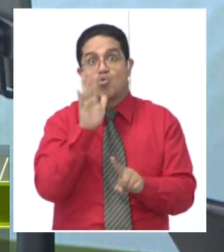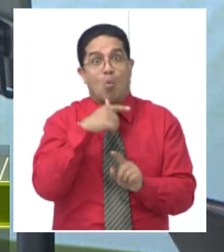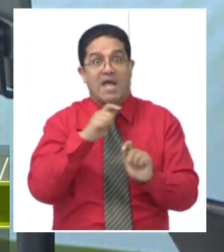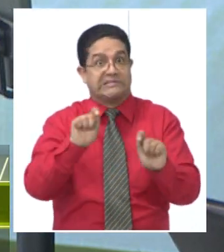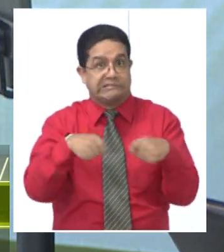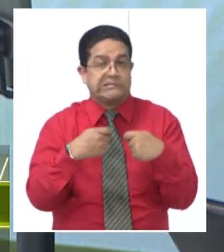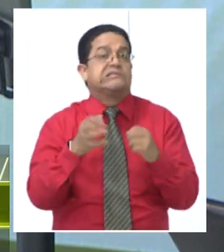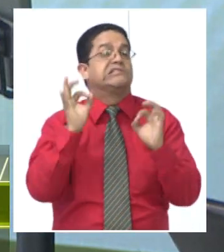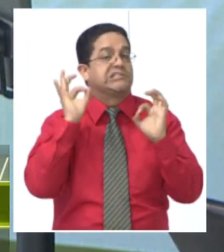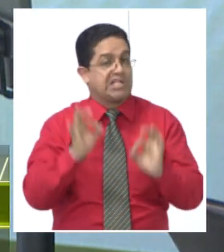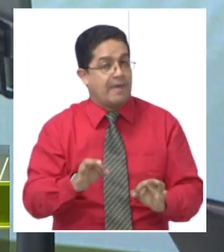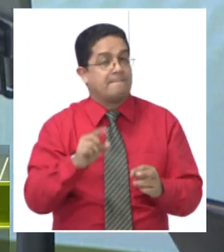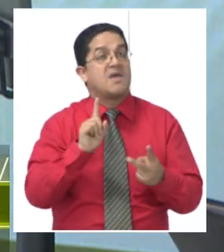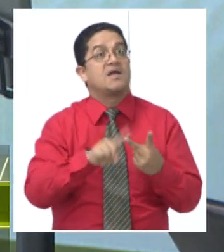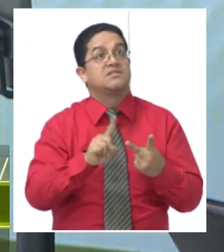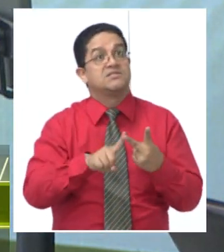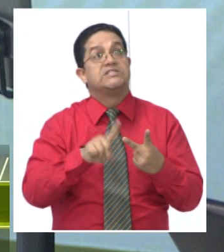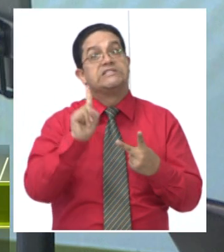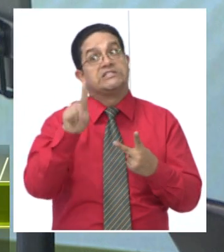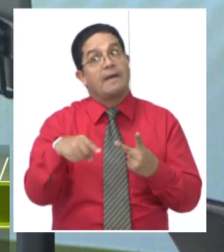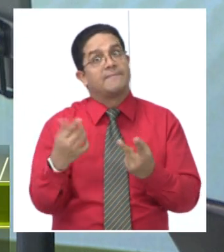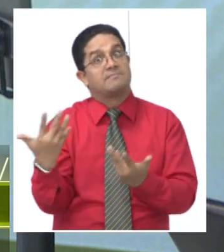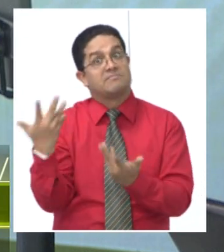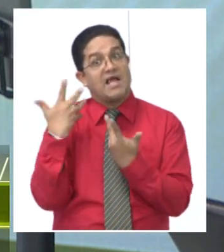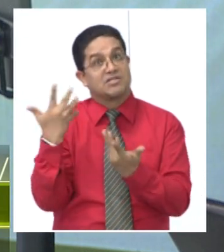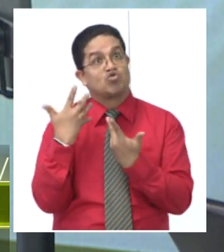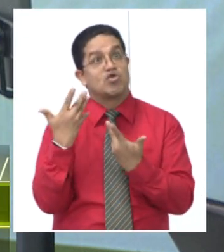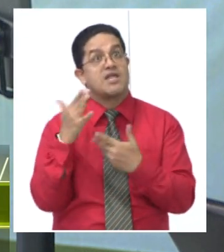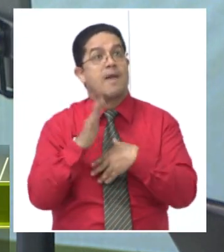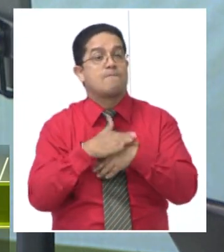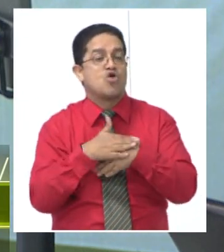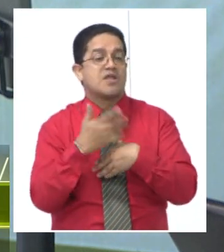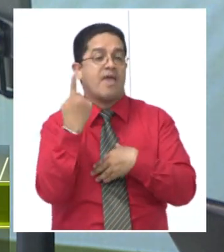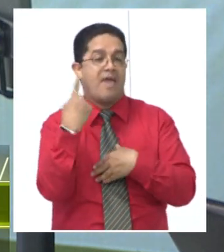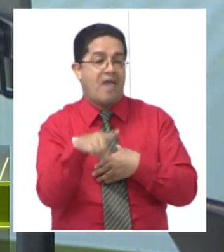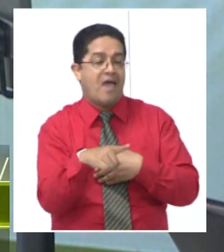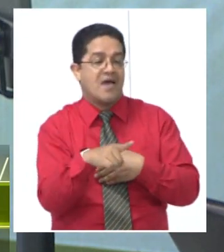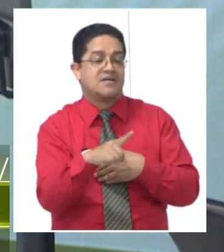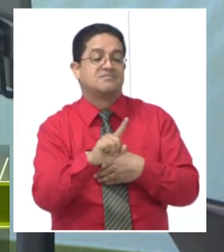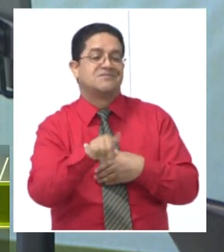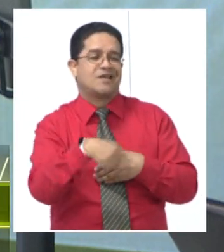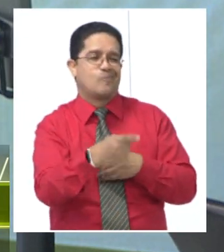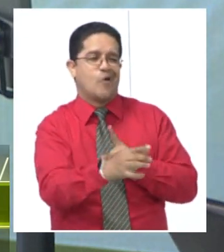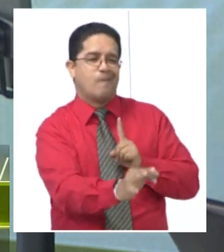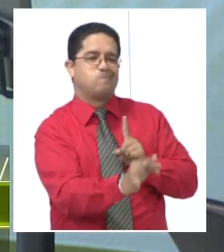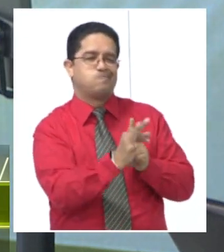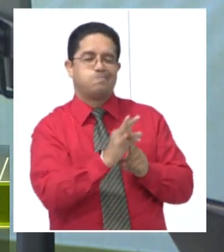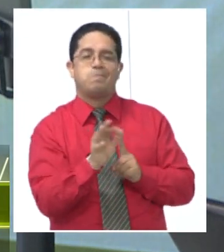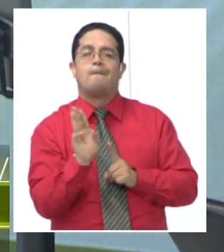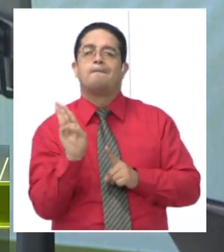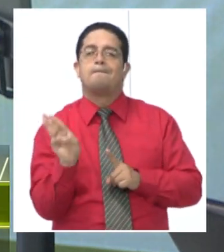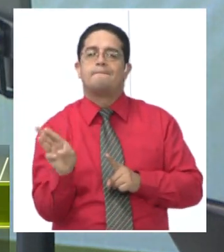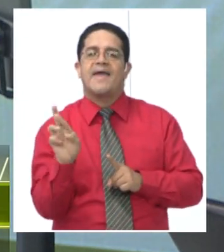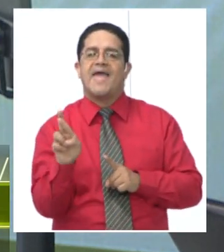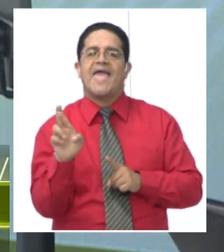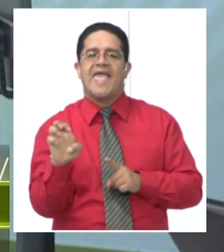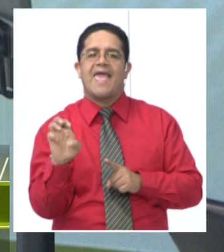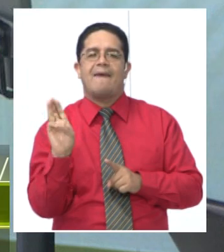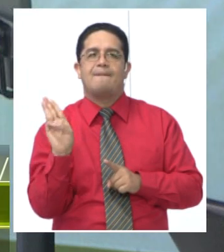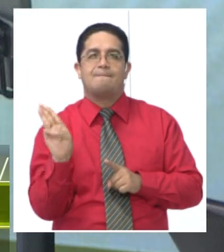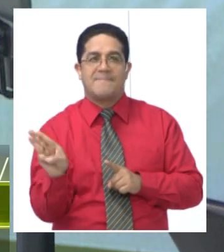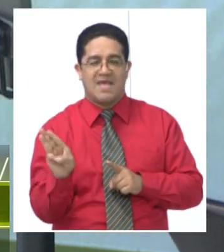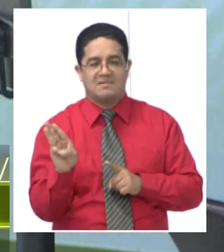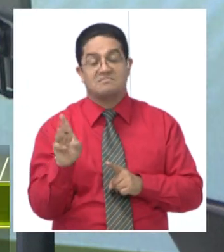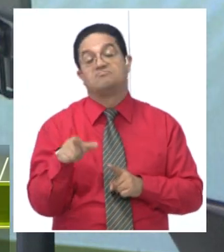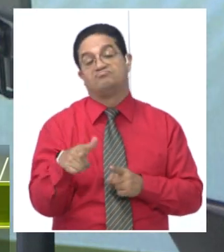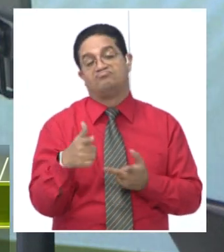siempre. Y además deberías tener asesoría porque hay lo que se llama el tratamiento post-exposición, que afortunadamente existe en el país. Generalmente lo